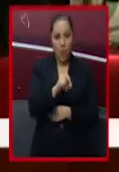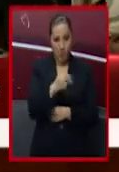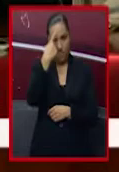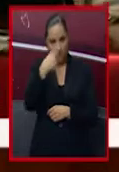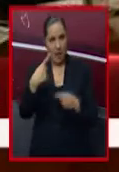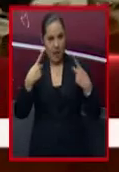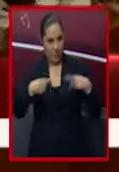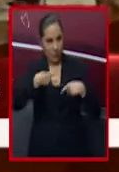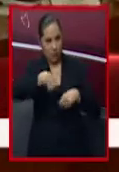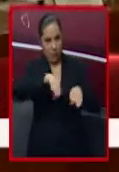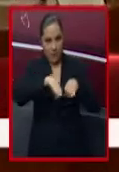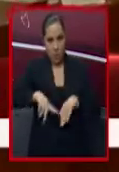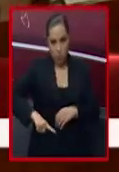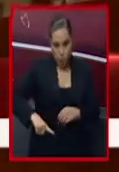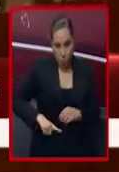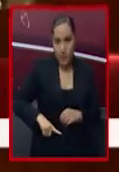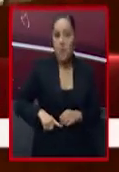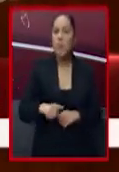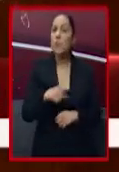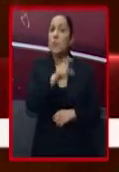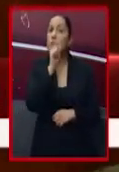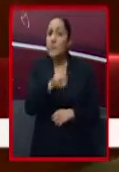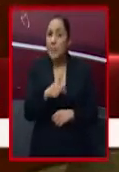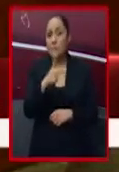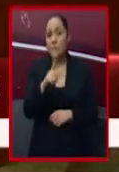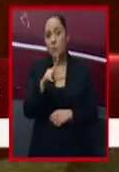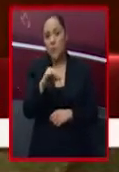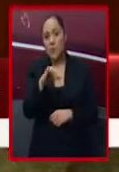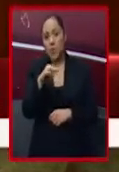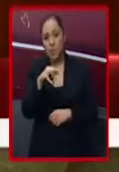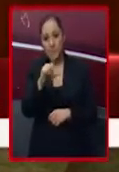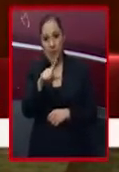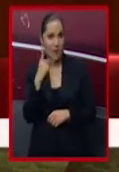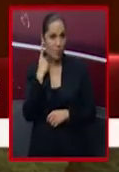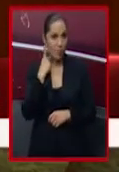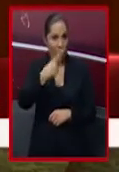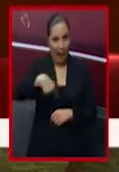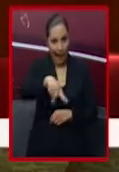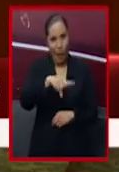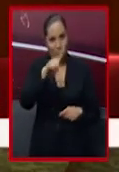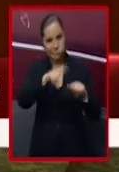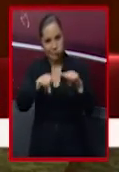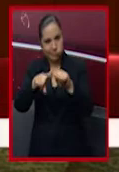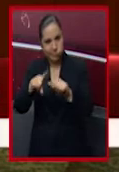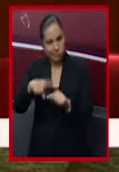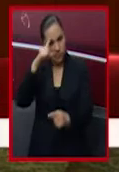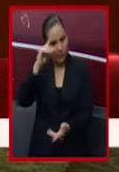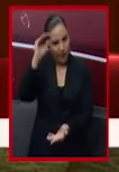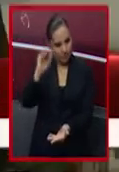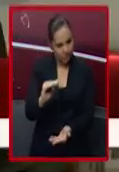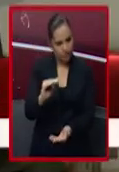la reducción de diputados plurinominales.